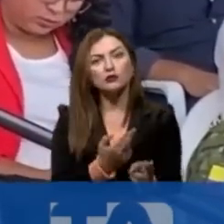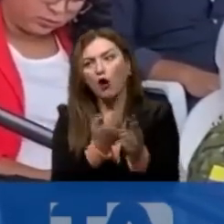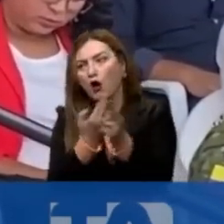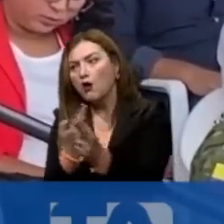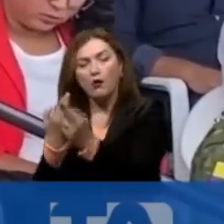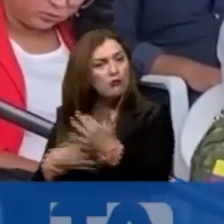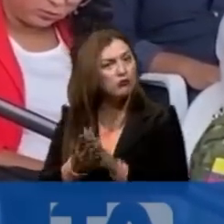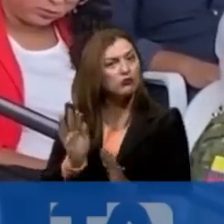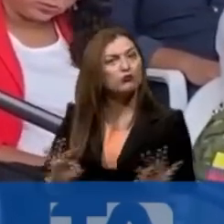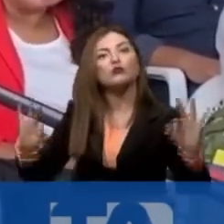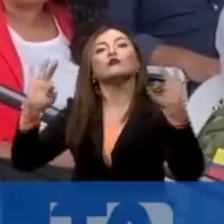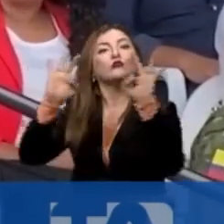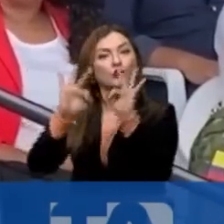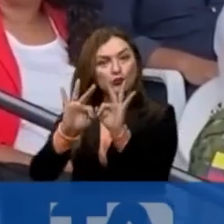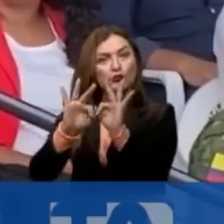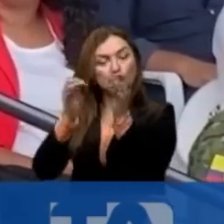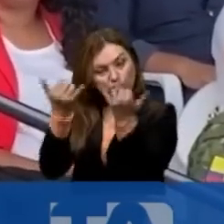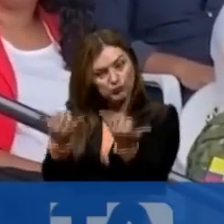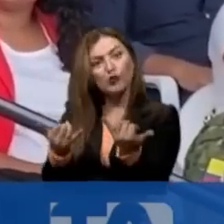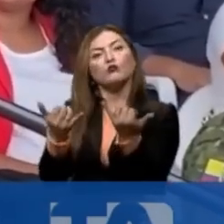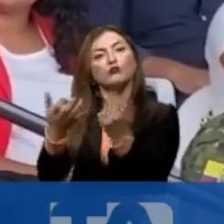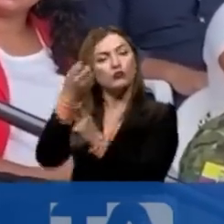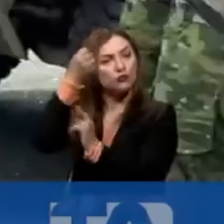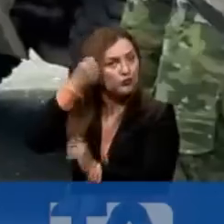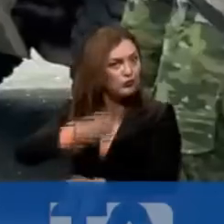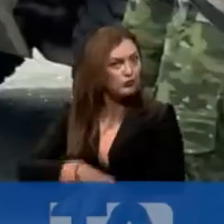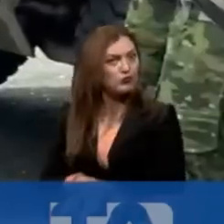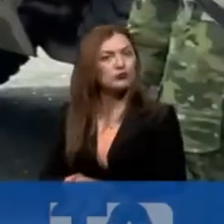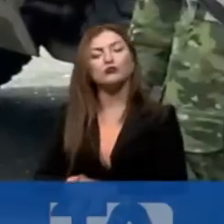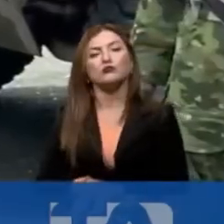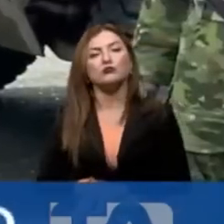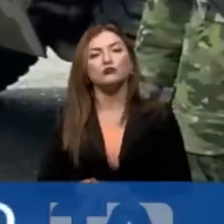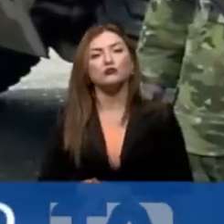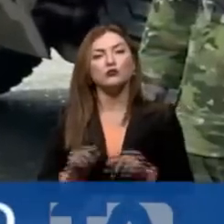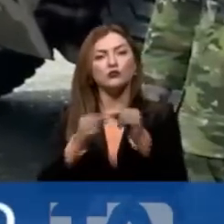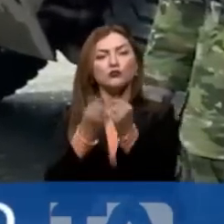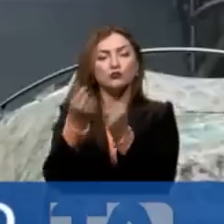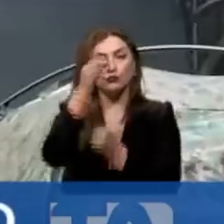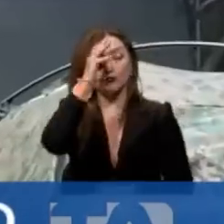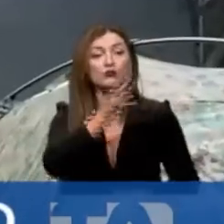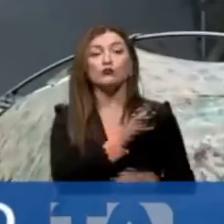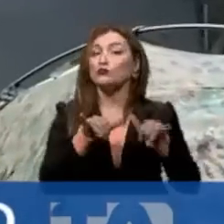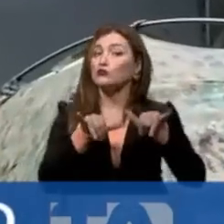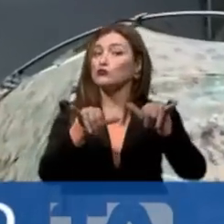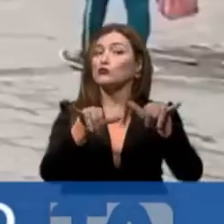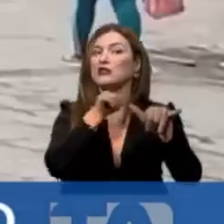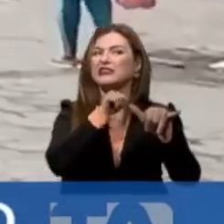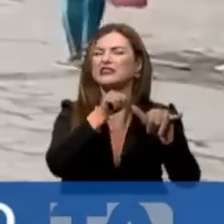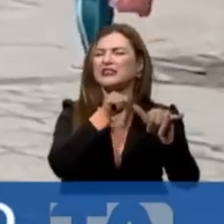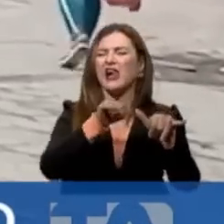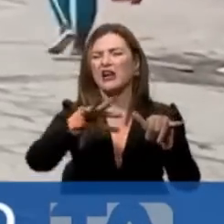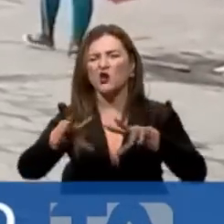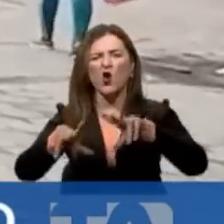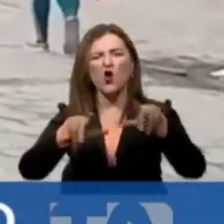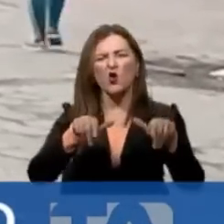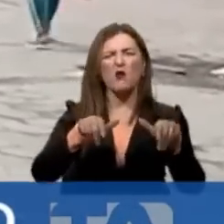resultados más importantes que hasta el día de hoy hemos obtenido. Esta unidad militar continuará hasta reducir los delitos y devolver